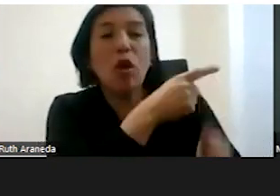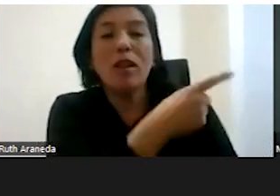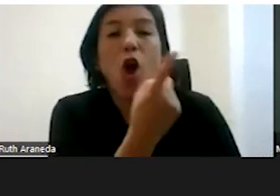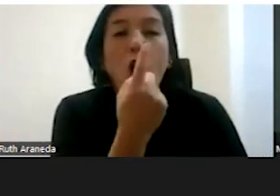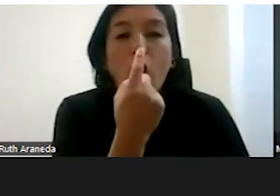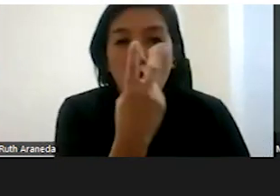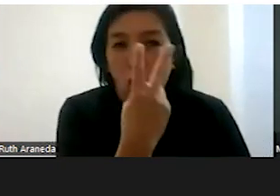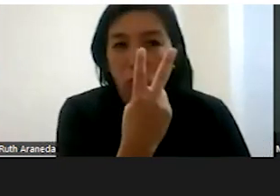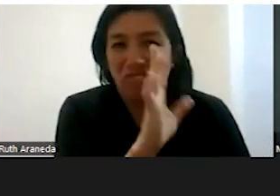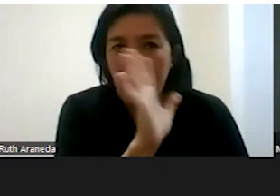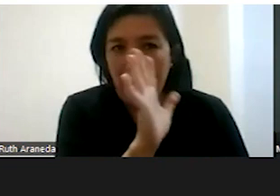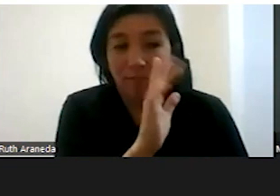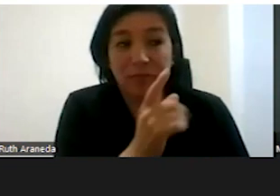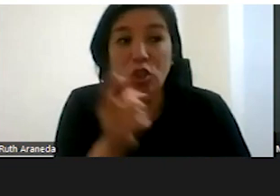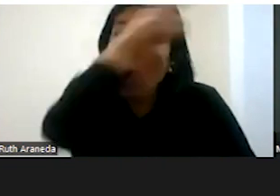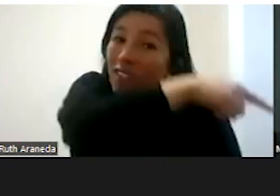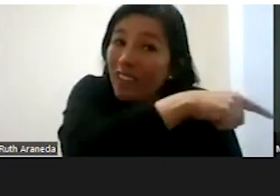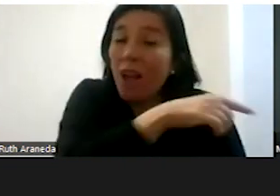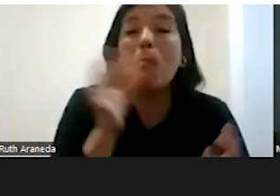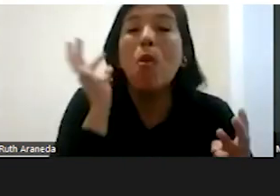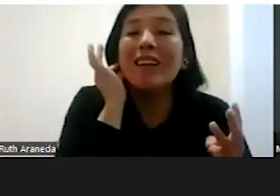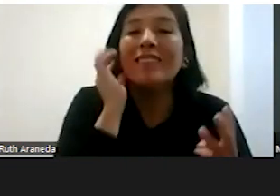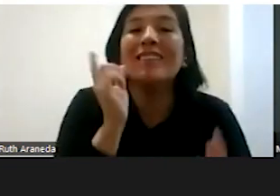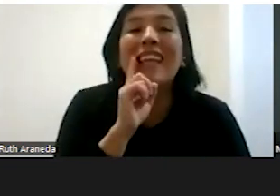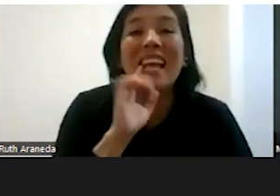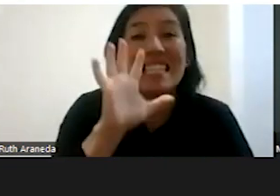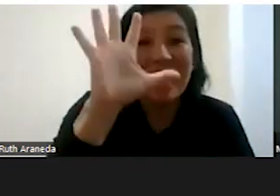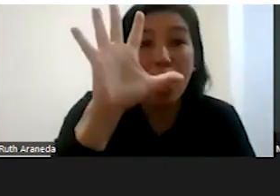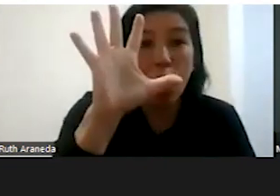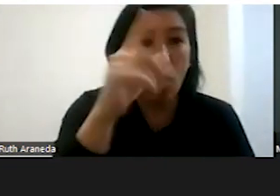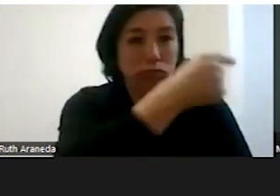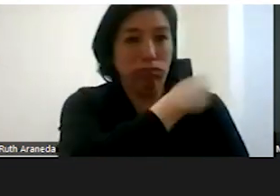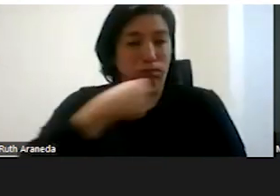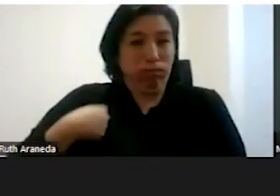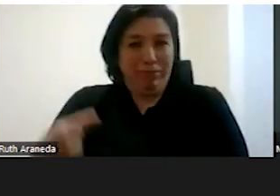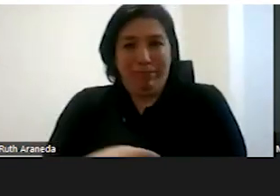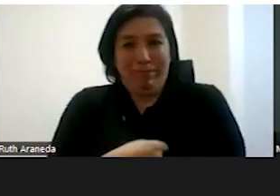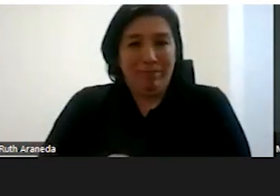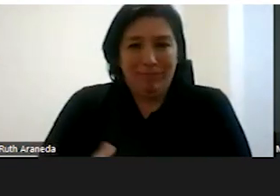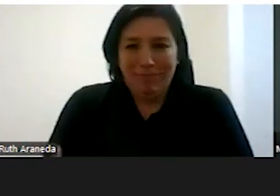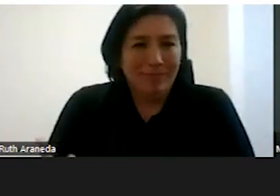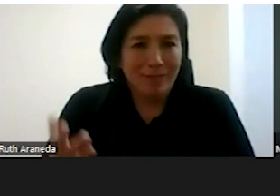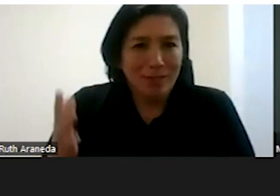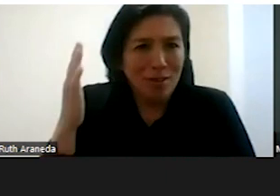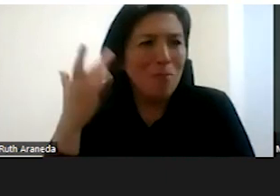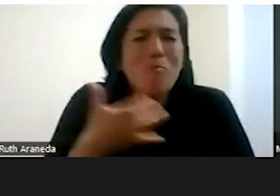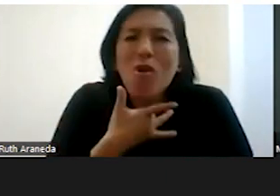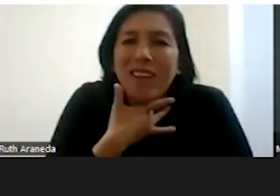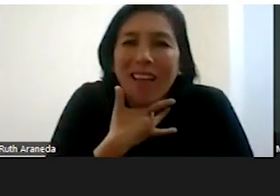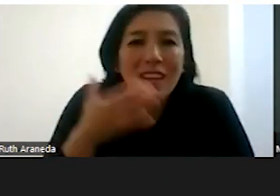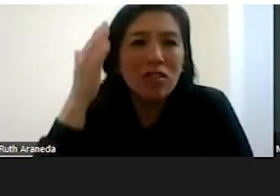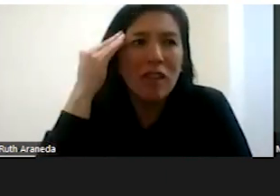había una mujer al otro lado y que tenía 5 flechas. Ahora, no se sabe si eran exactamente el mismo contexto, si los tres